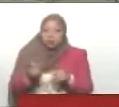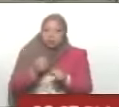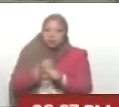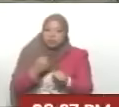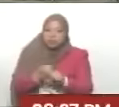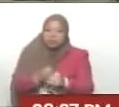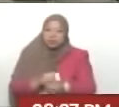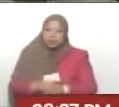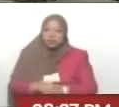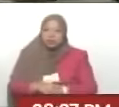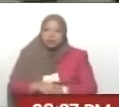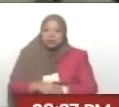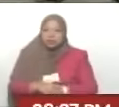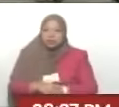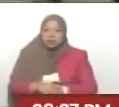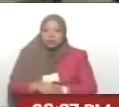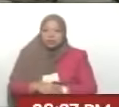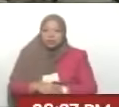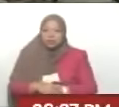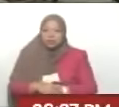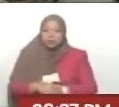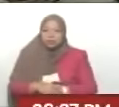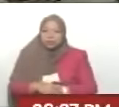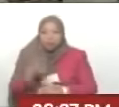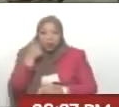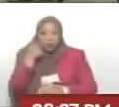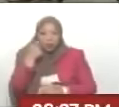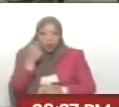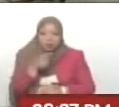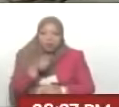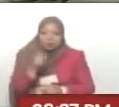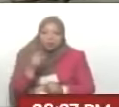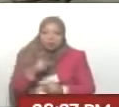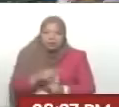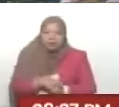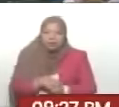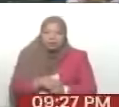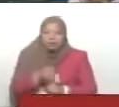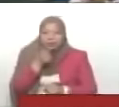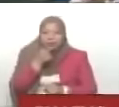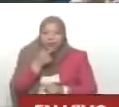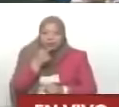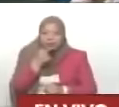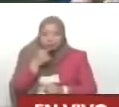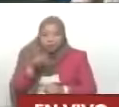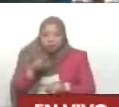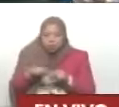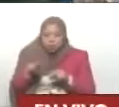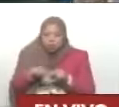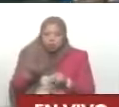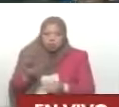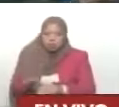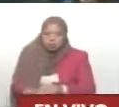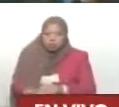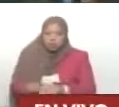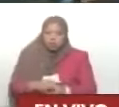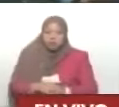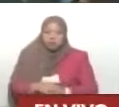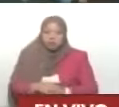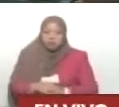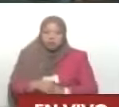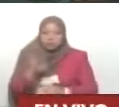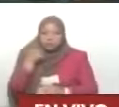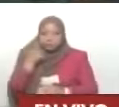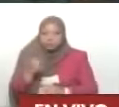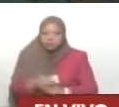ver. Ariana. Y lo que tú estás grande, fue... ¿vale? Porque cuando te conocí estaba más chiquitica. ¿Ah? Vamos a